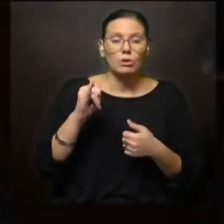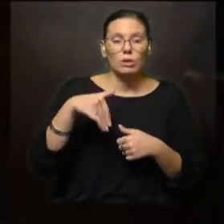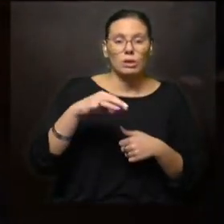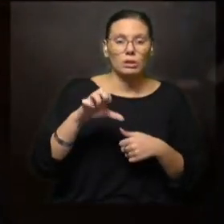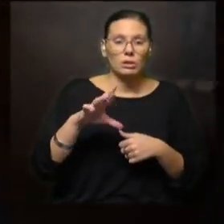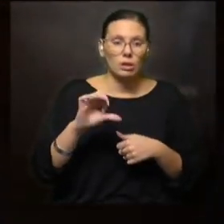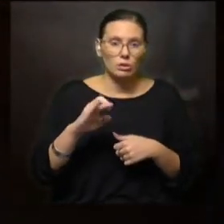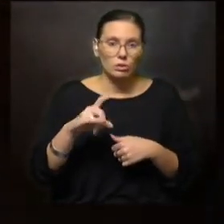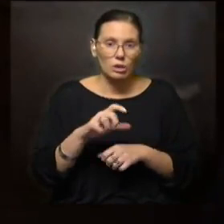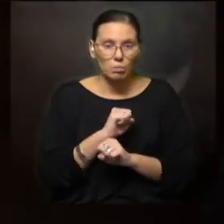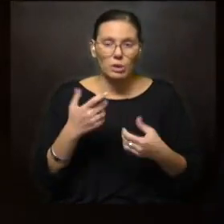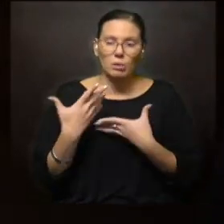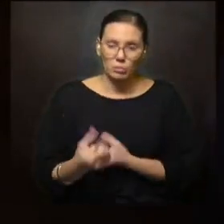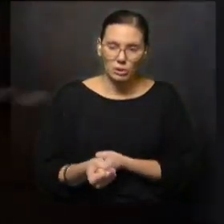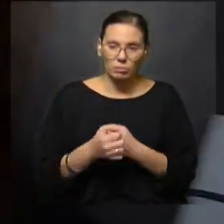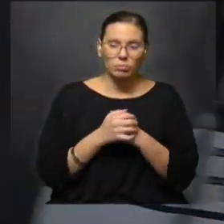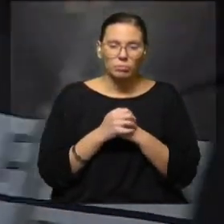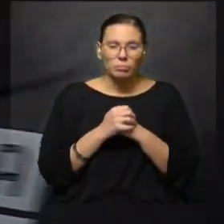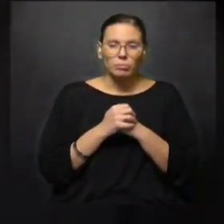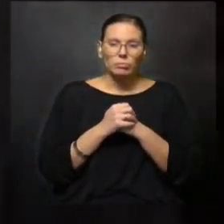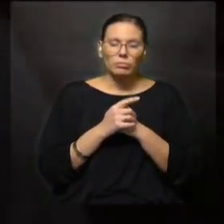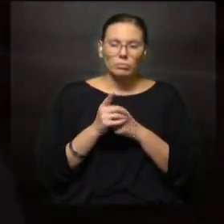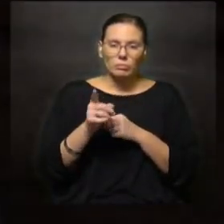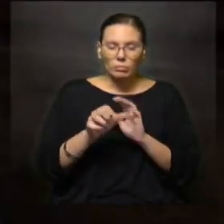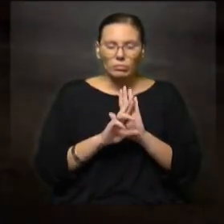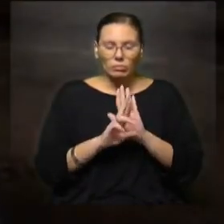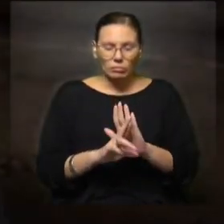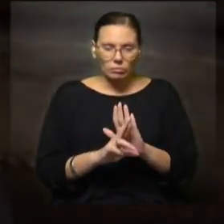parece importante estar presentes. Como concejal,